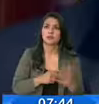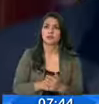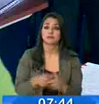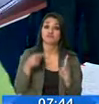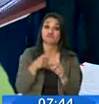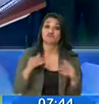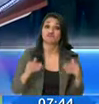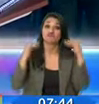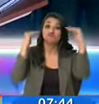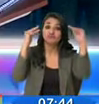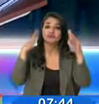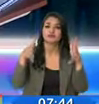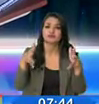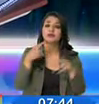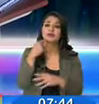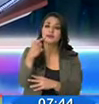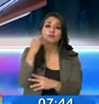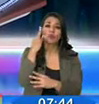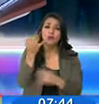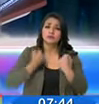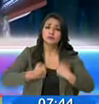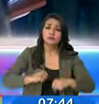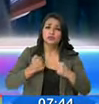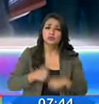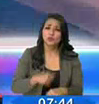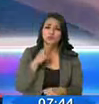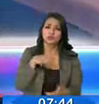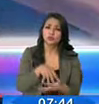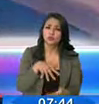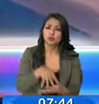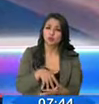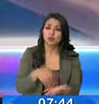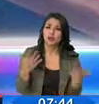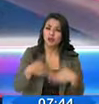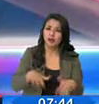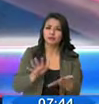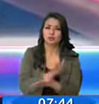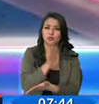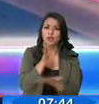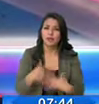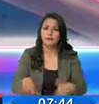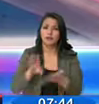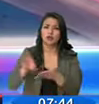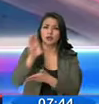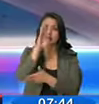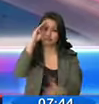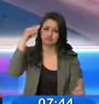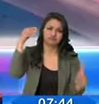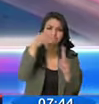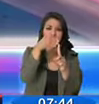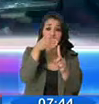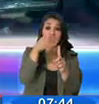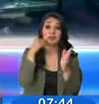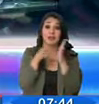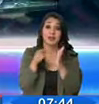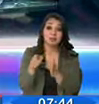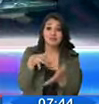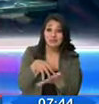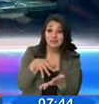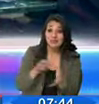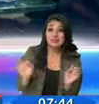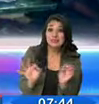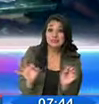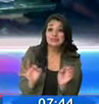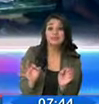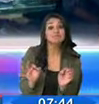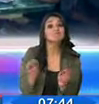las mujeres que se esmeran y hacen un esfuerzo mayor por superarse tienden a generar una visión ambiciosa. Así, las que no optan por una carrera